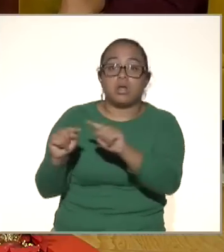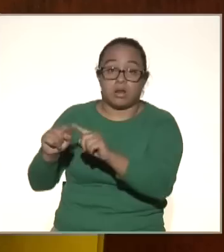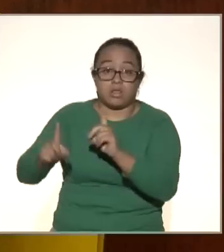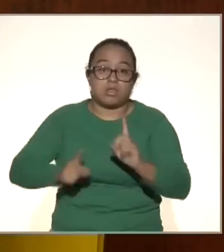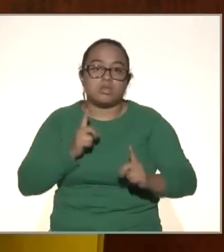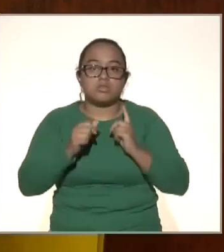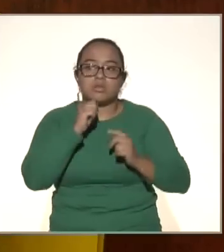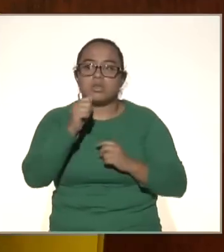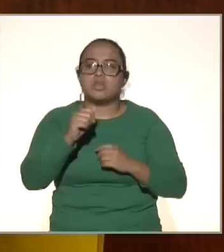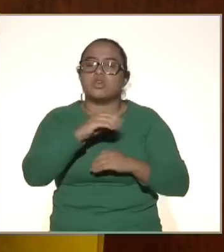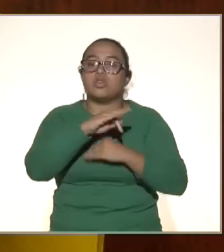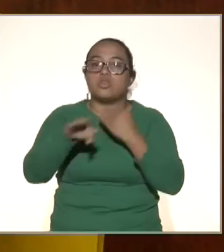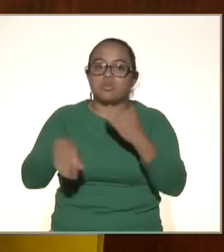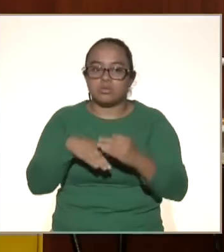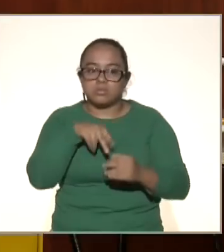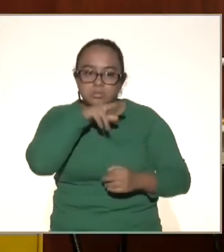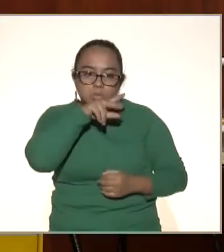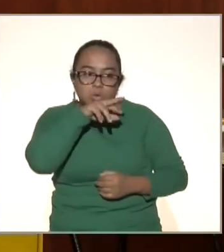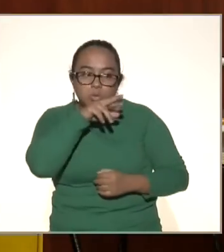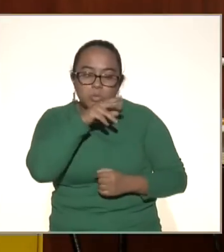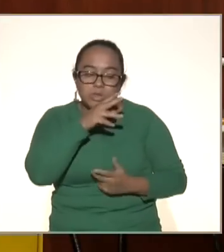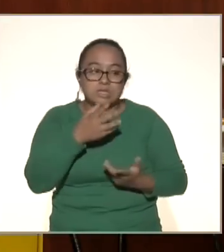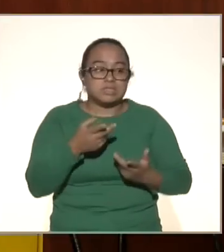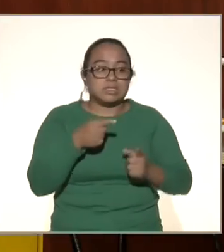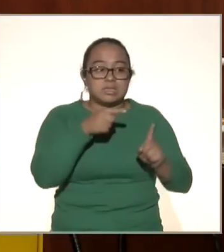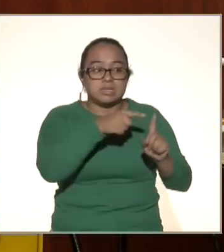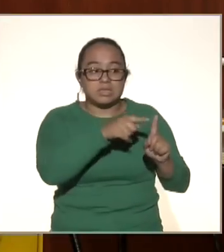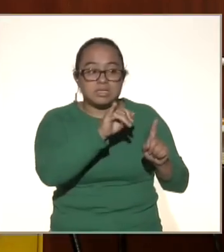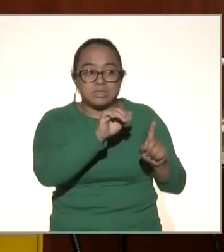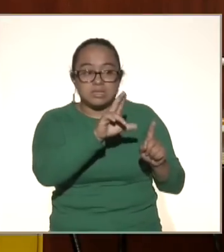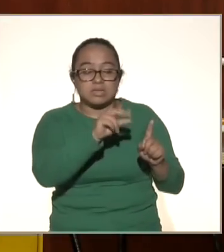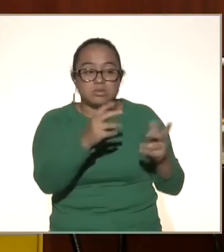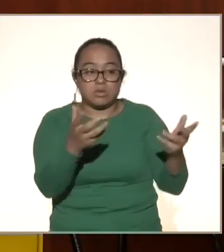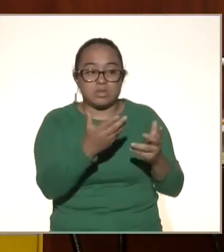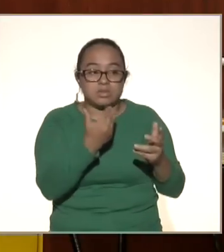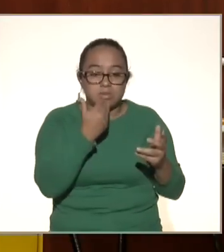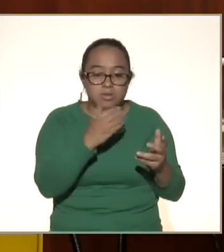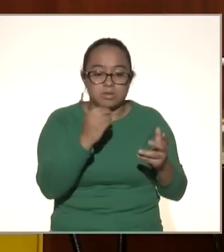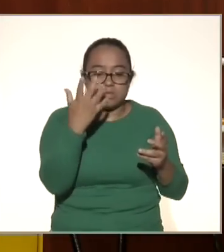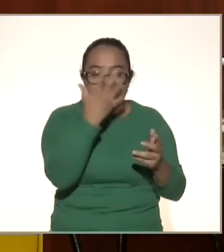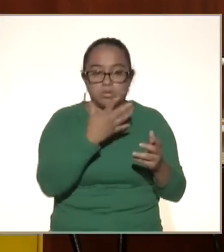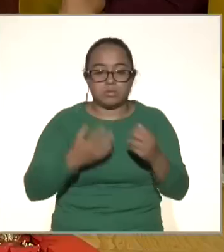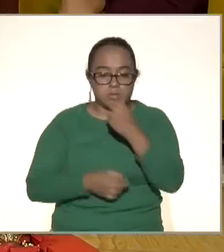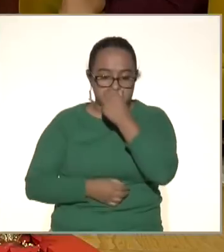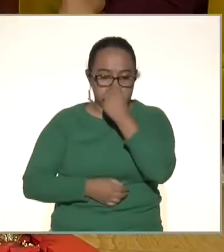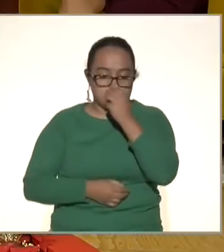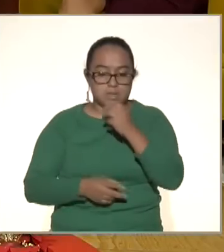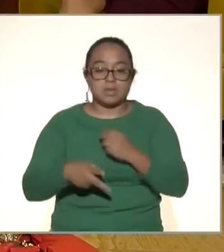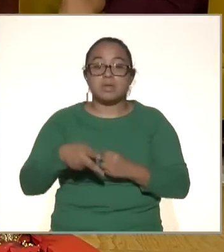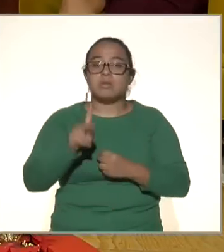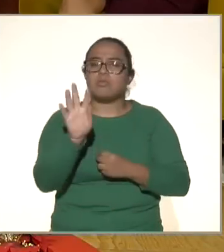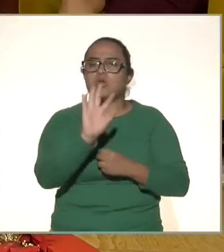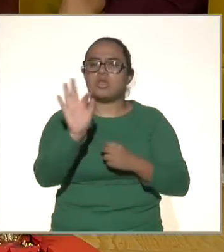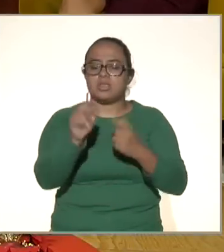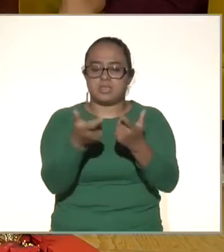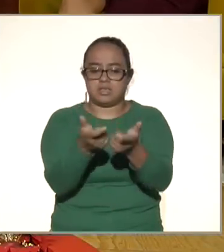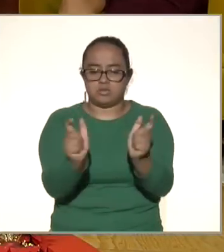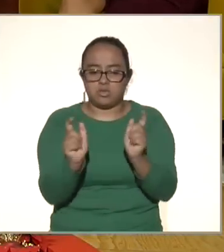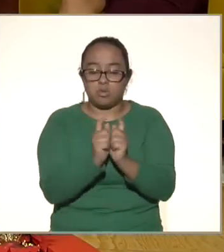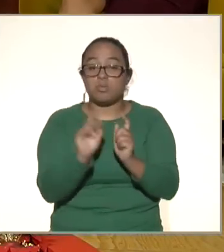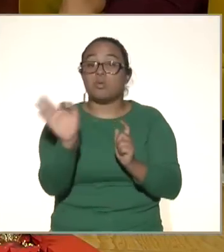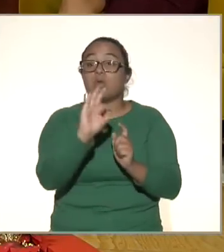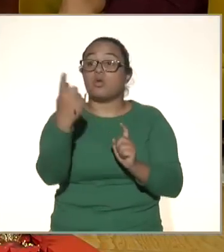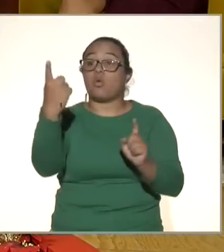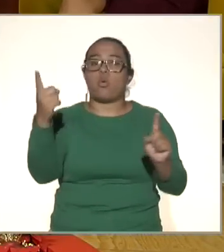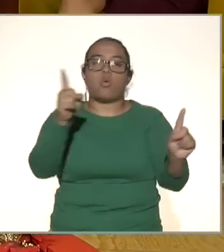todos estamos a la vera o a la expensa de cómo se va a portar el tío. Pero si le pones un grupo no es tan difícil. Si le pones uno solo, Sí, no, le